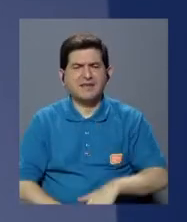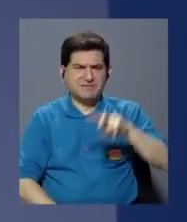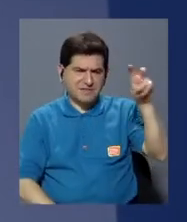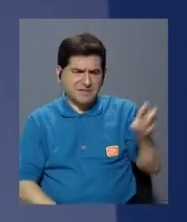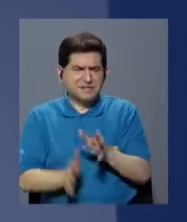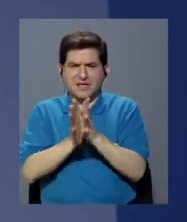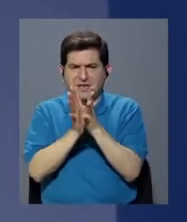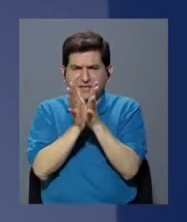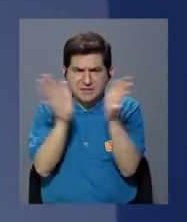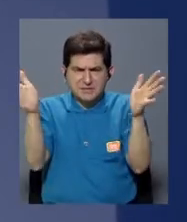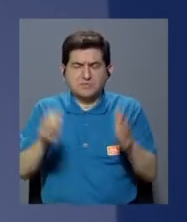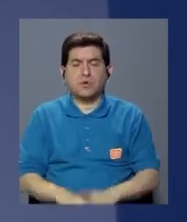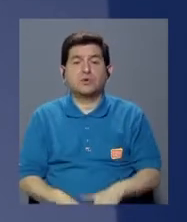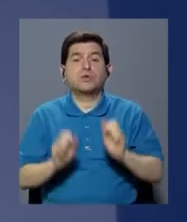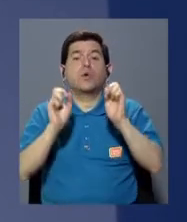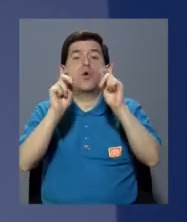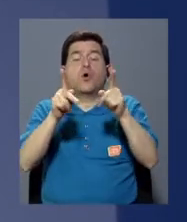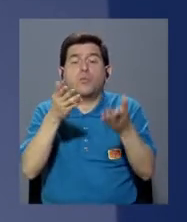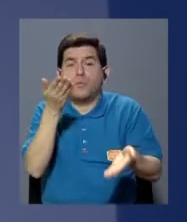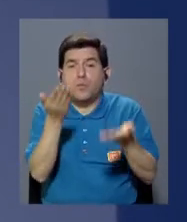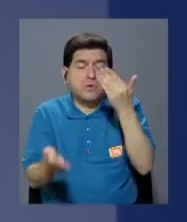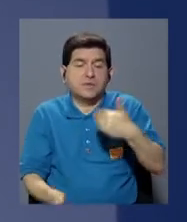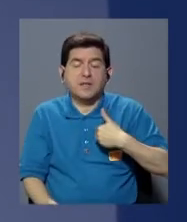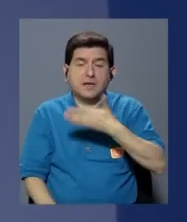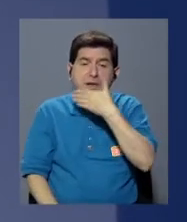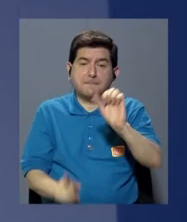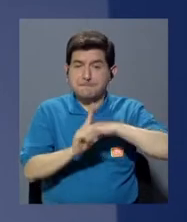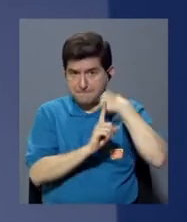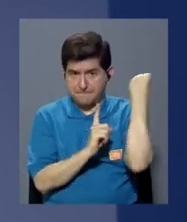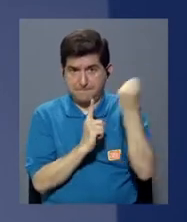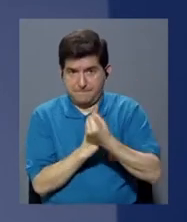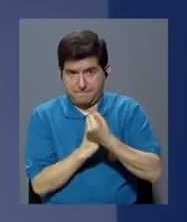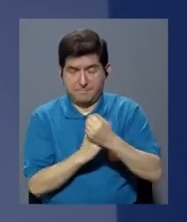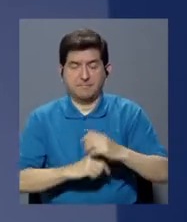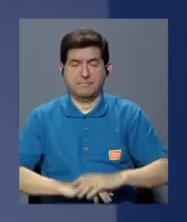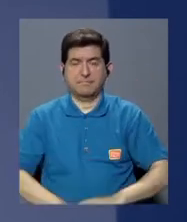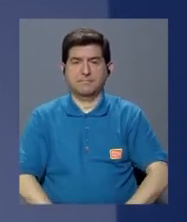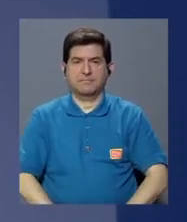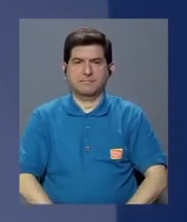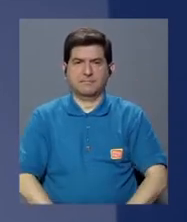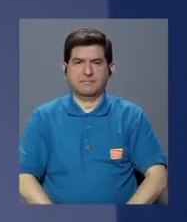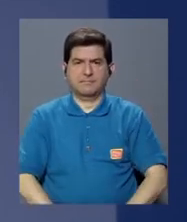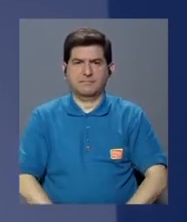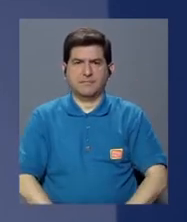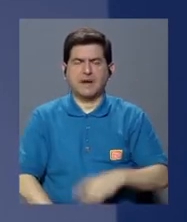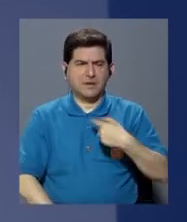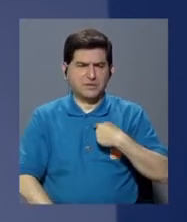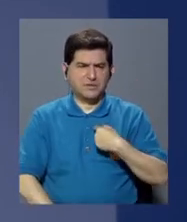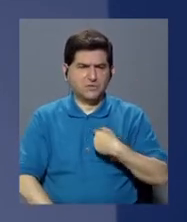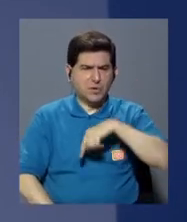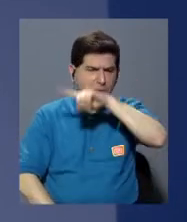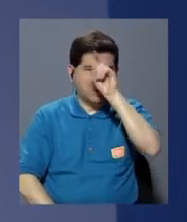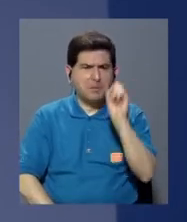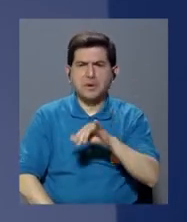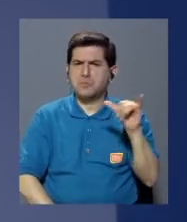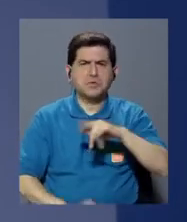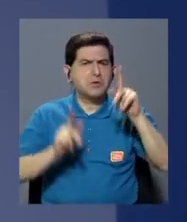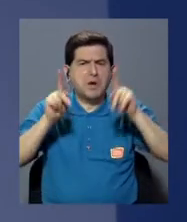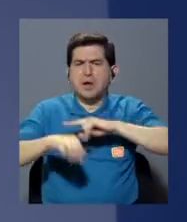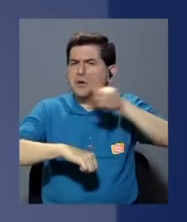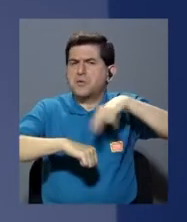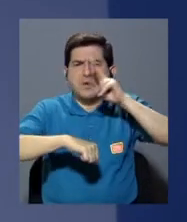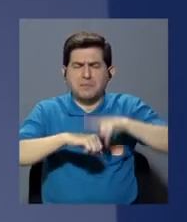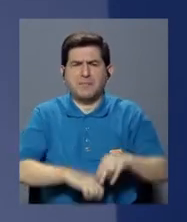en el transporte público que fluyen para la posibilidad de poder tener mejores condiciones. Entonces, lo pongo como lo preguntaría